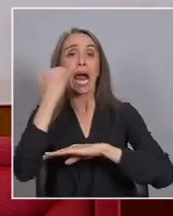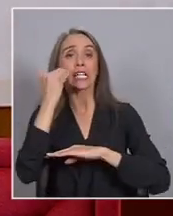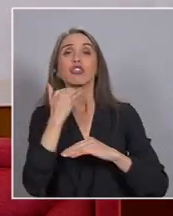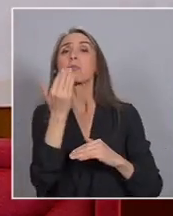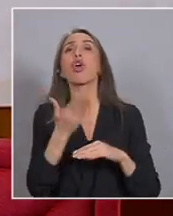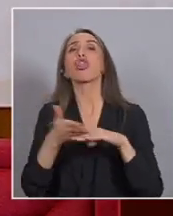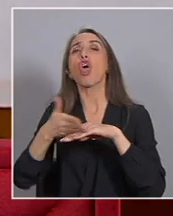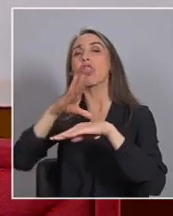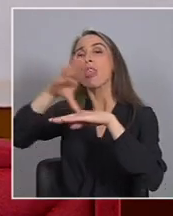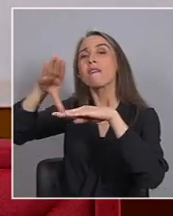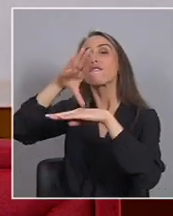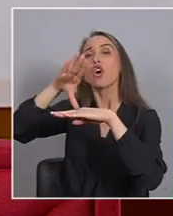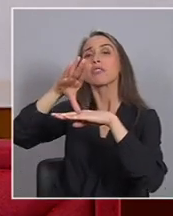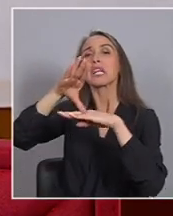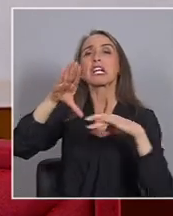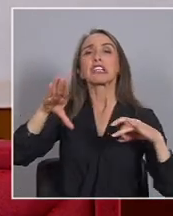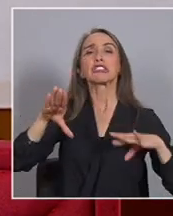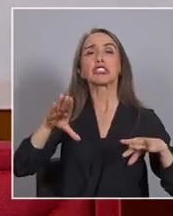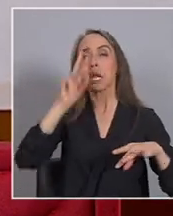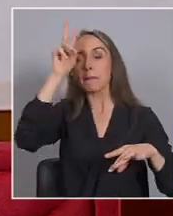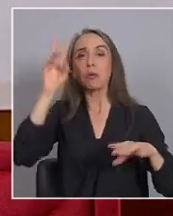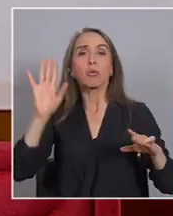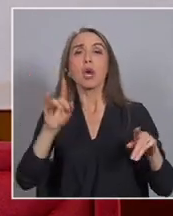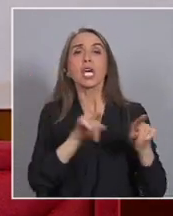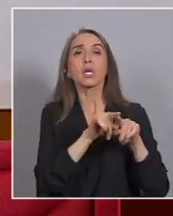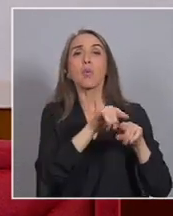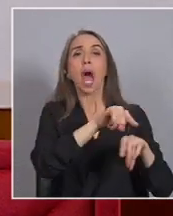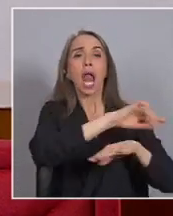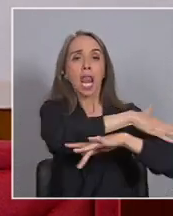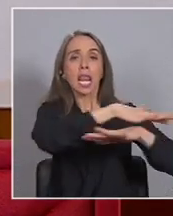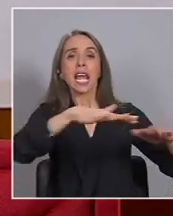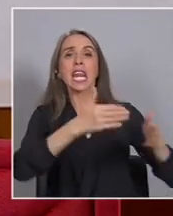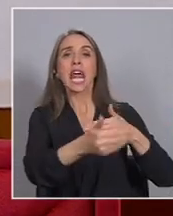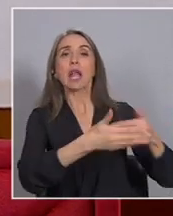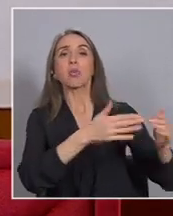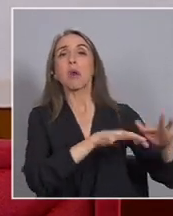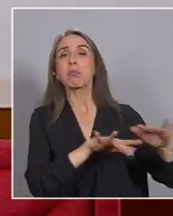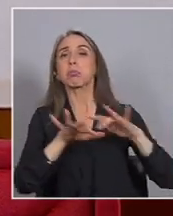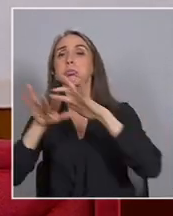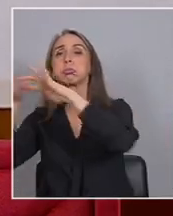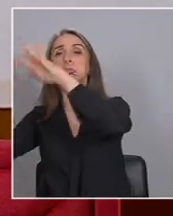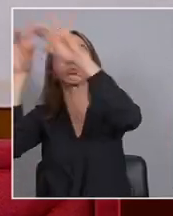está la frontera entre Chile y Perú? Va a pasar igual, tenemos que trabajar unidos en aquello.